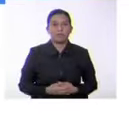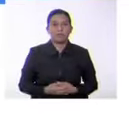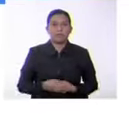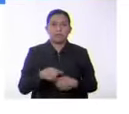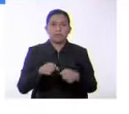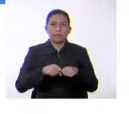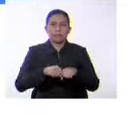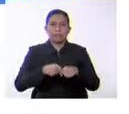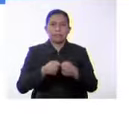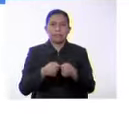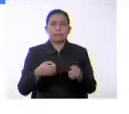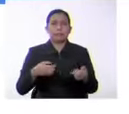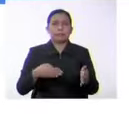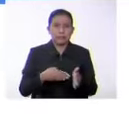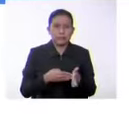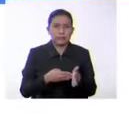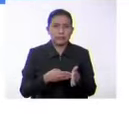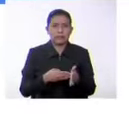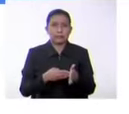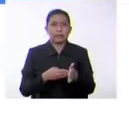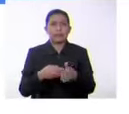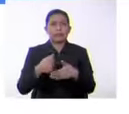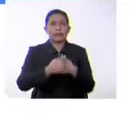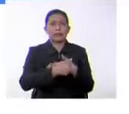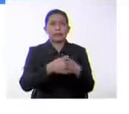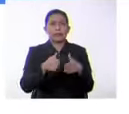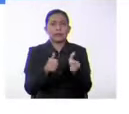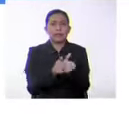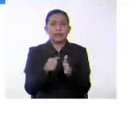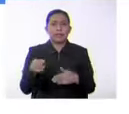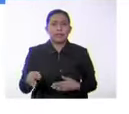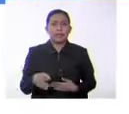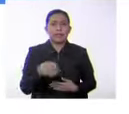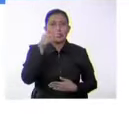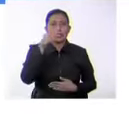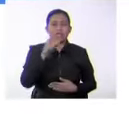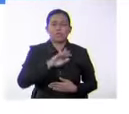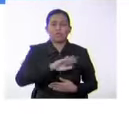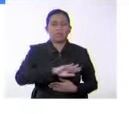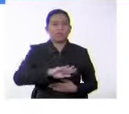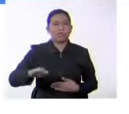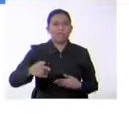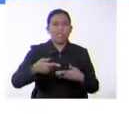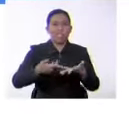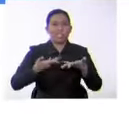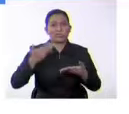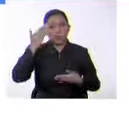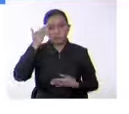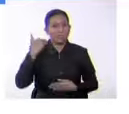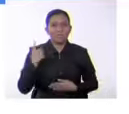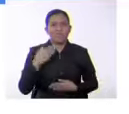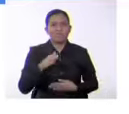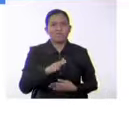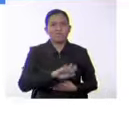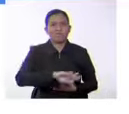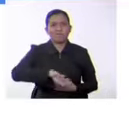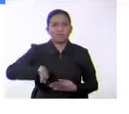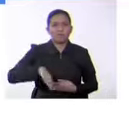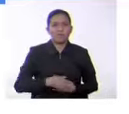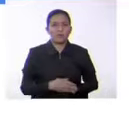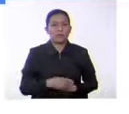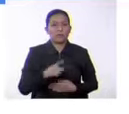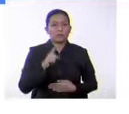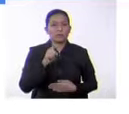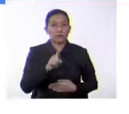y detenidos cuando la Asamblea Nacional Francesa rechaza los derechos de las mujeres. También en